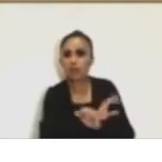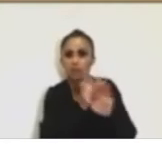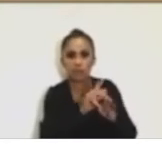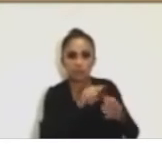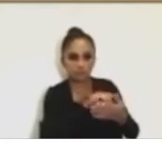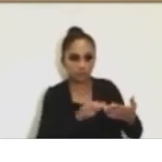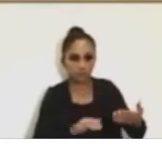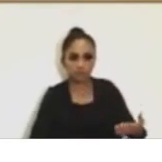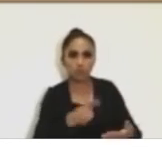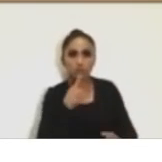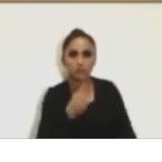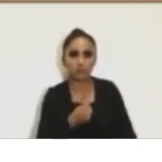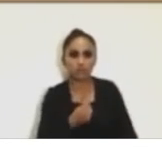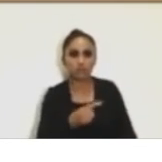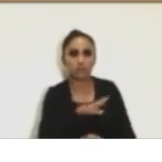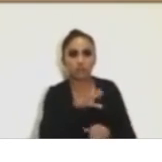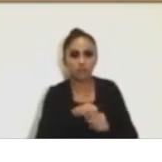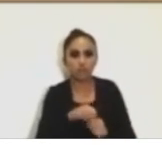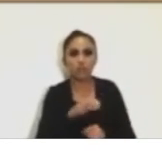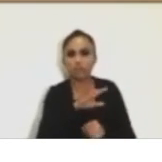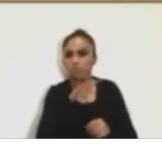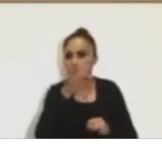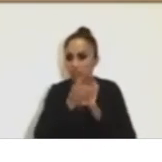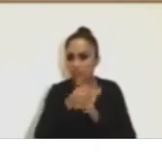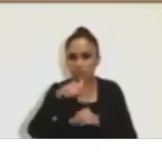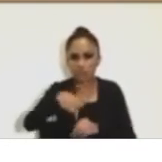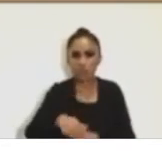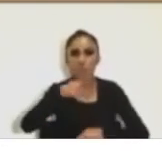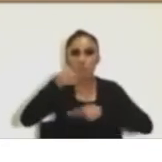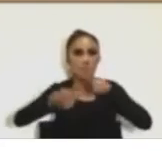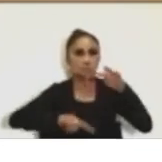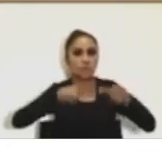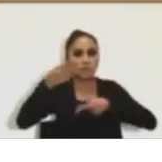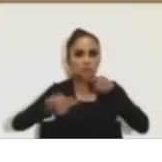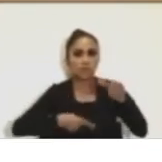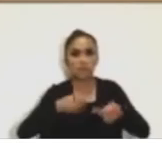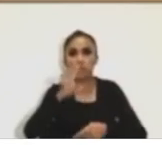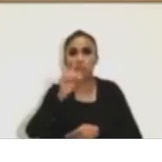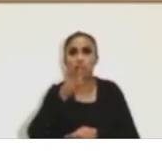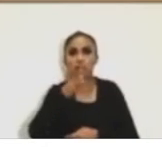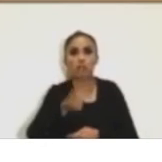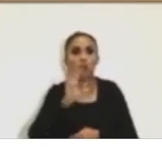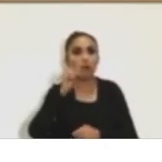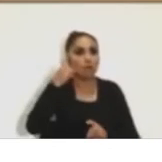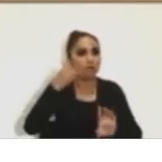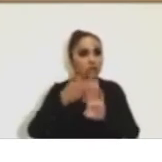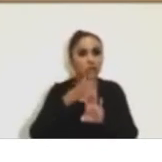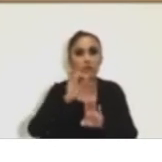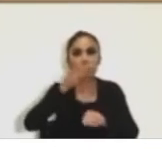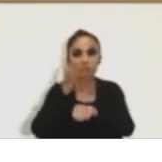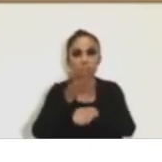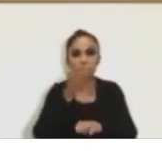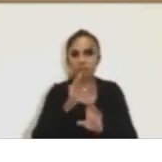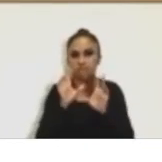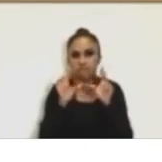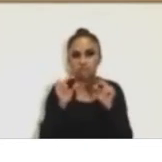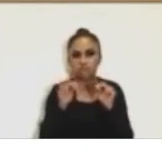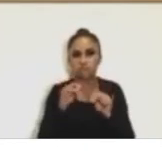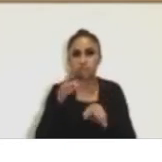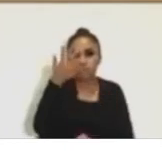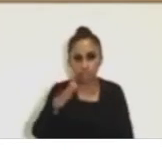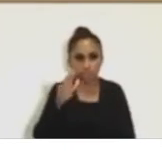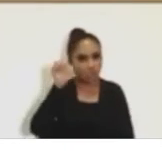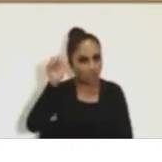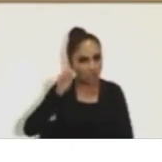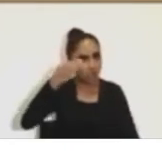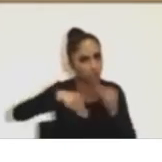puntuales y establecen que lo que manifestemos aquí en tribuna no tiene por qué ser censurado, perseguido o sancionado. Así que el 10 de